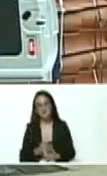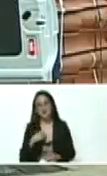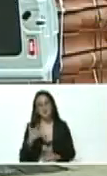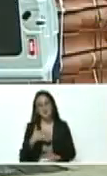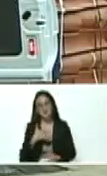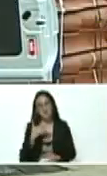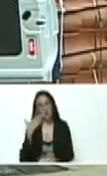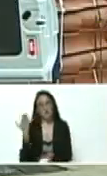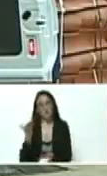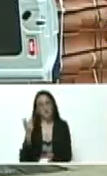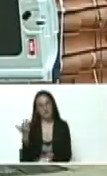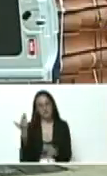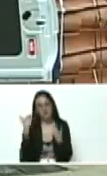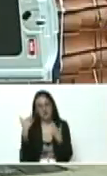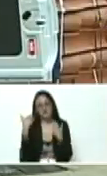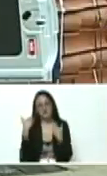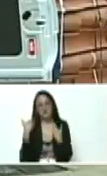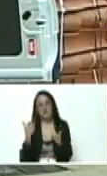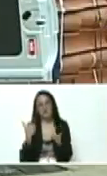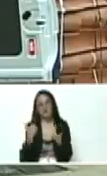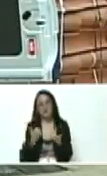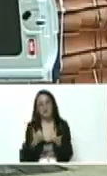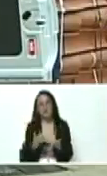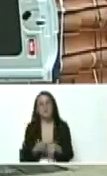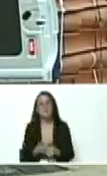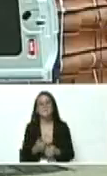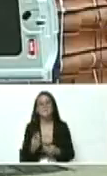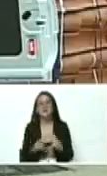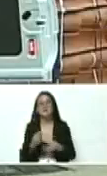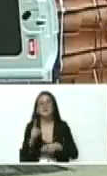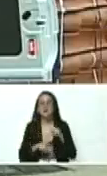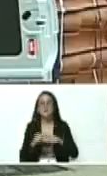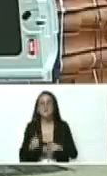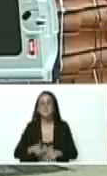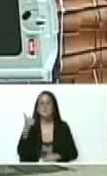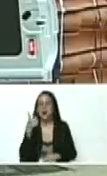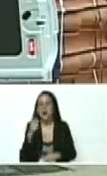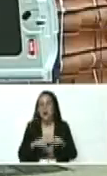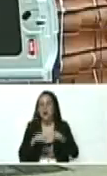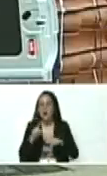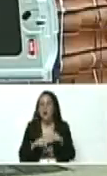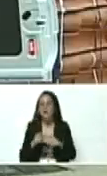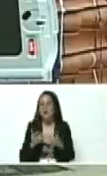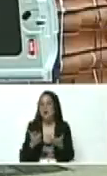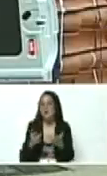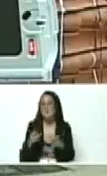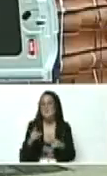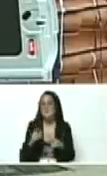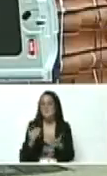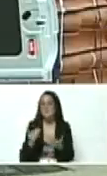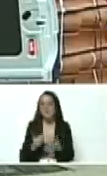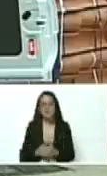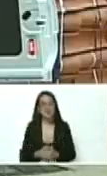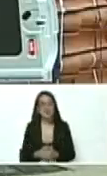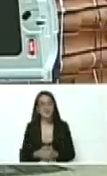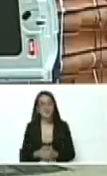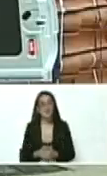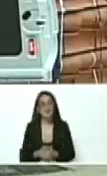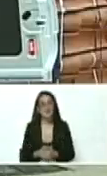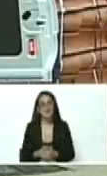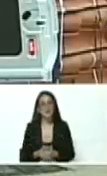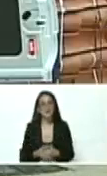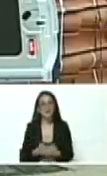orgullosos porque usted nos está enseñando a nosotros a hacer más con menos. Usted siempre lo decía, hay que hacer más con menos, hay que hacer más con menos, pero nosotros no hallábamos la fórmula. ¿Cómo es eso de